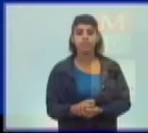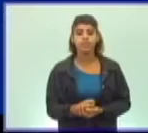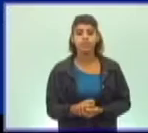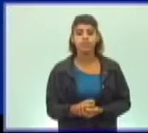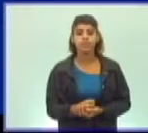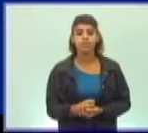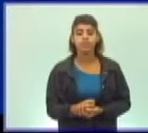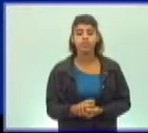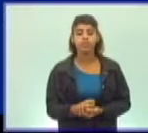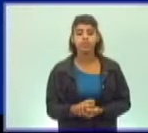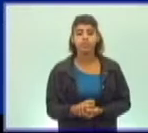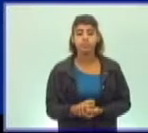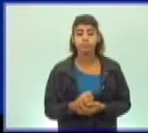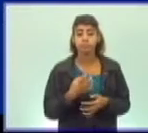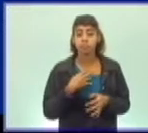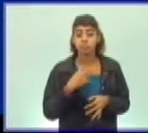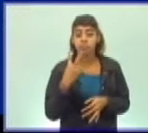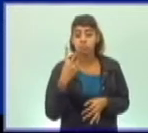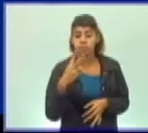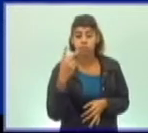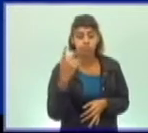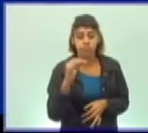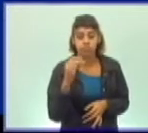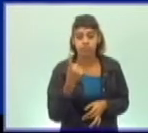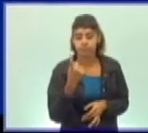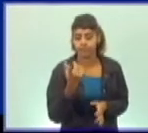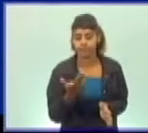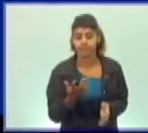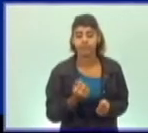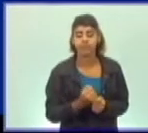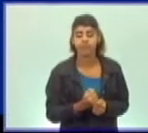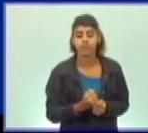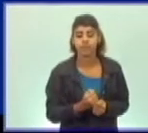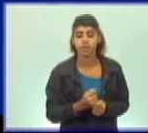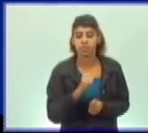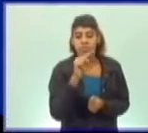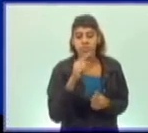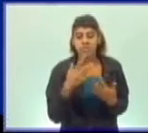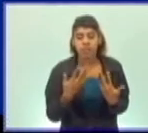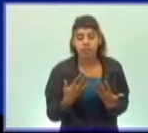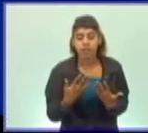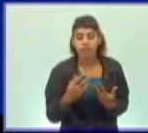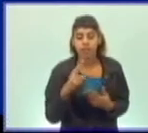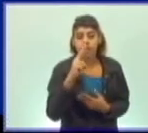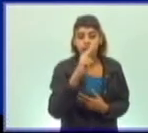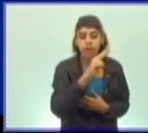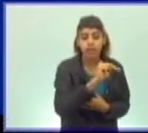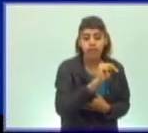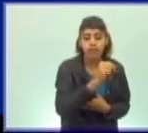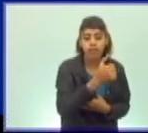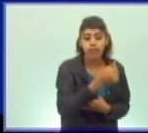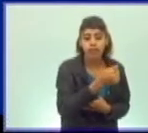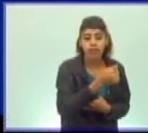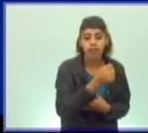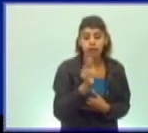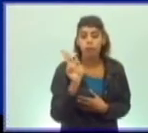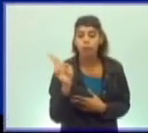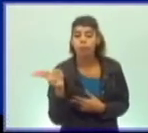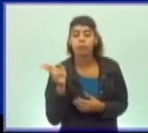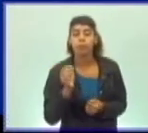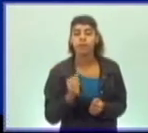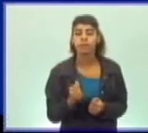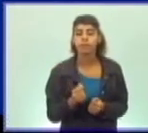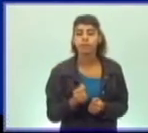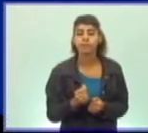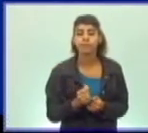Entonces, nos quedan dos incisos por resolver. Y preguntan ahora, entre el Na y el P, es decir, entre el elemento sodio